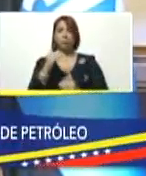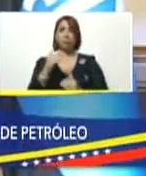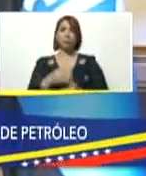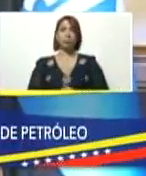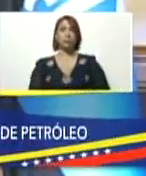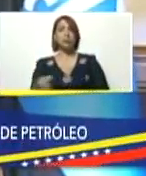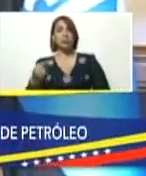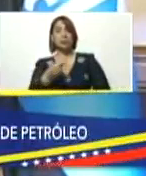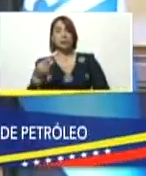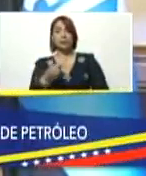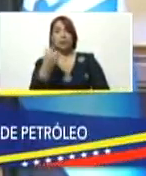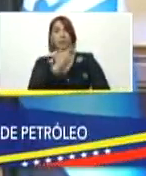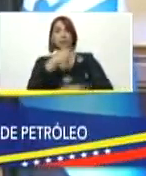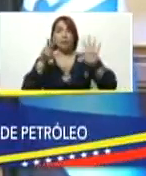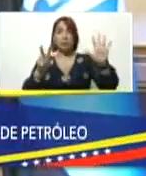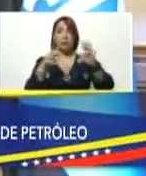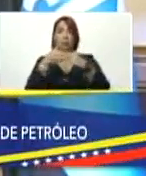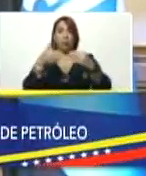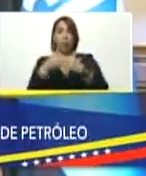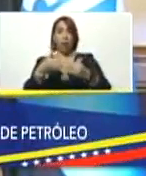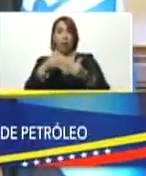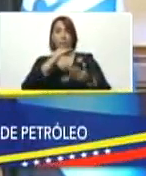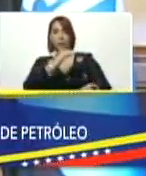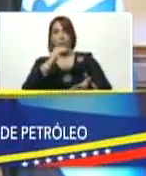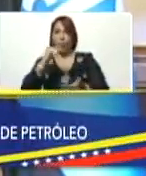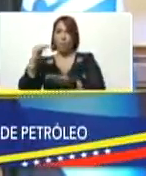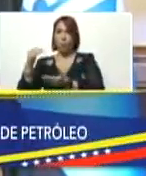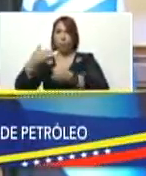menos 37 dólares el barril.